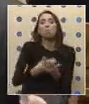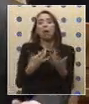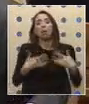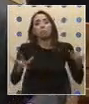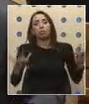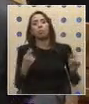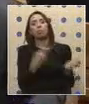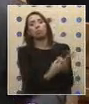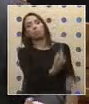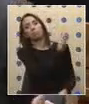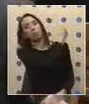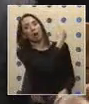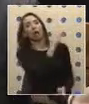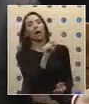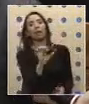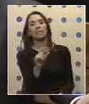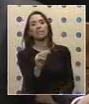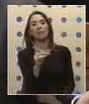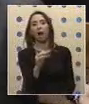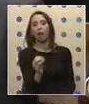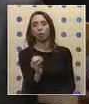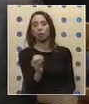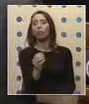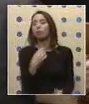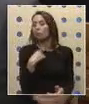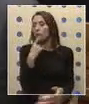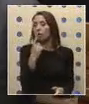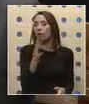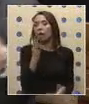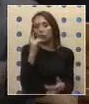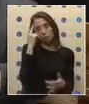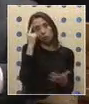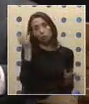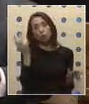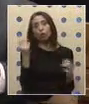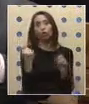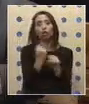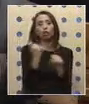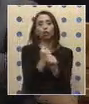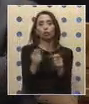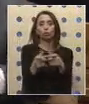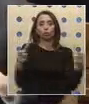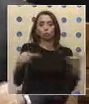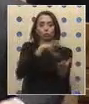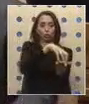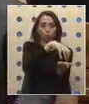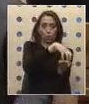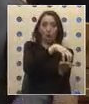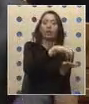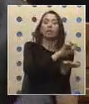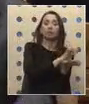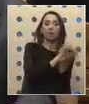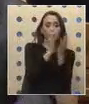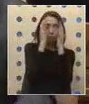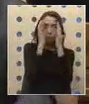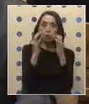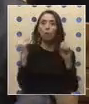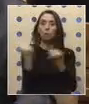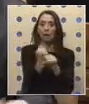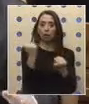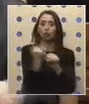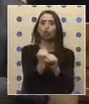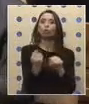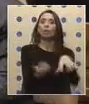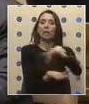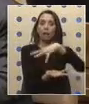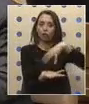Estado. Bueno, uno podría decir, a lo mejor es razonable que al construirse la ciudad el Estado tiene que preocuparse de construir la ciudad. Pero